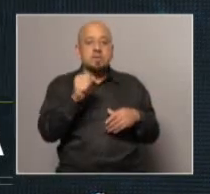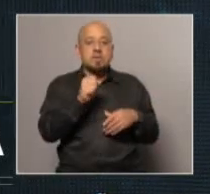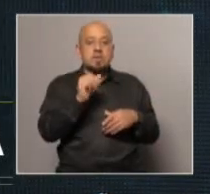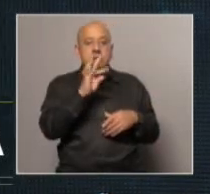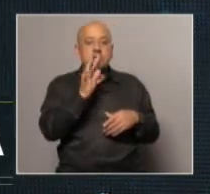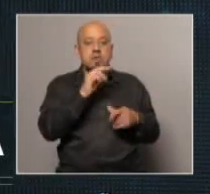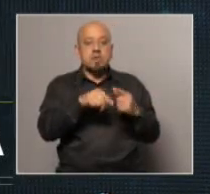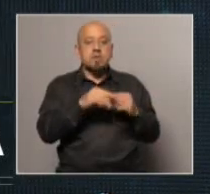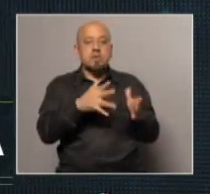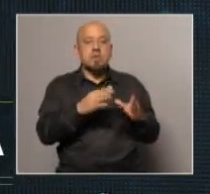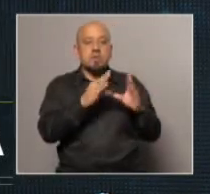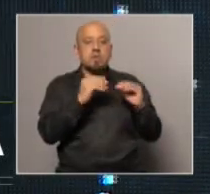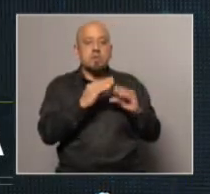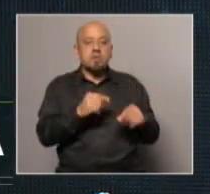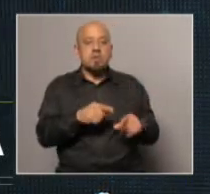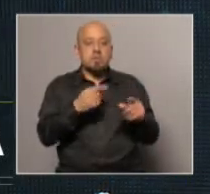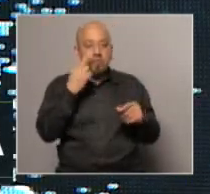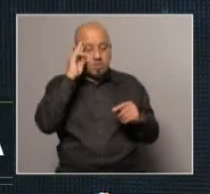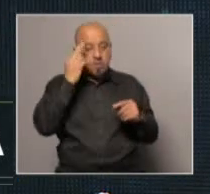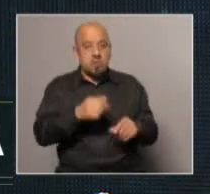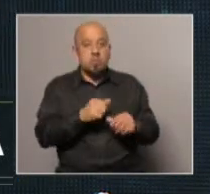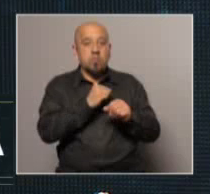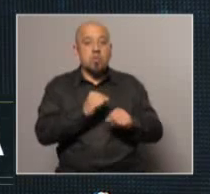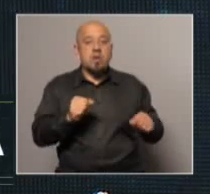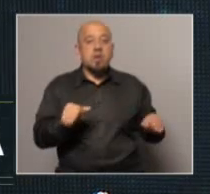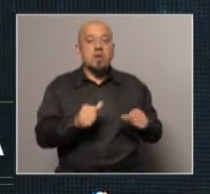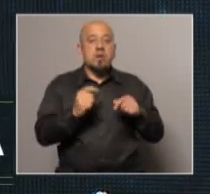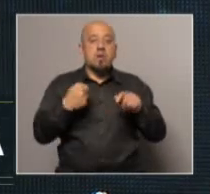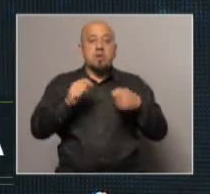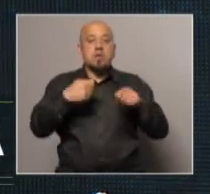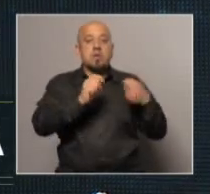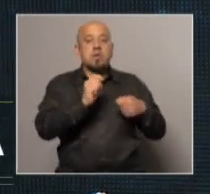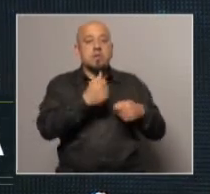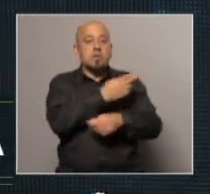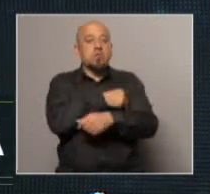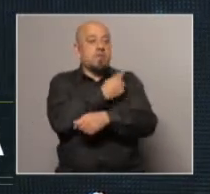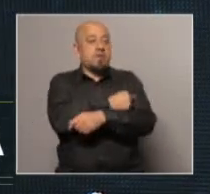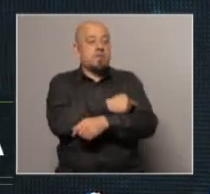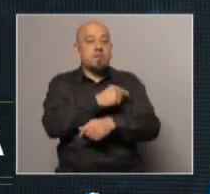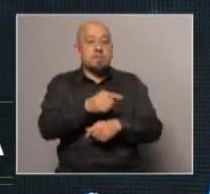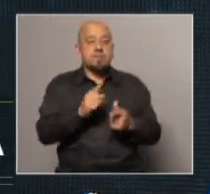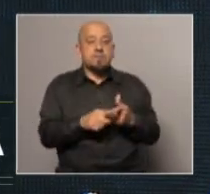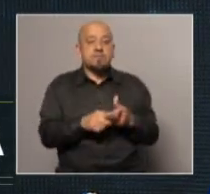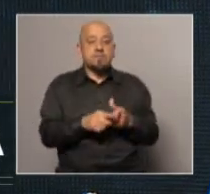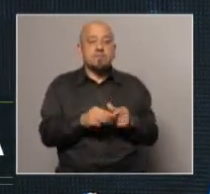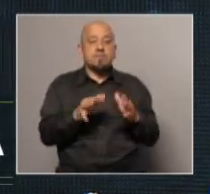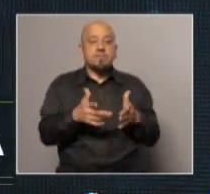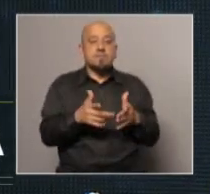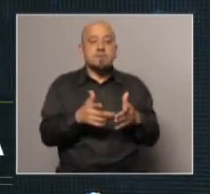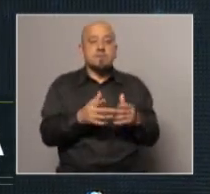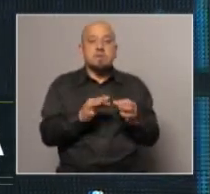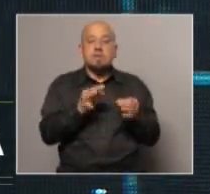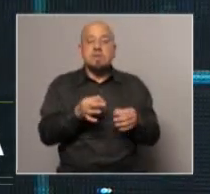Uruguay, es una marihuana que perfectamente podría estar siendo vendida en una farmacia. Es tremendo. ¿No? O sea, y cuando llega la marihuana